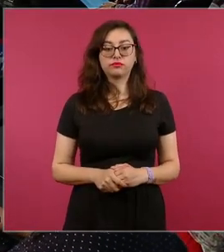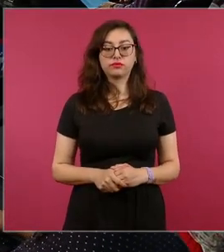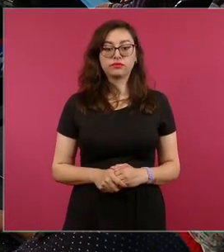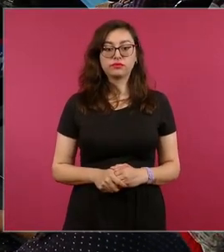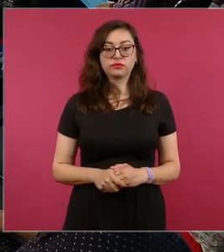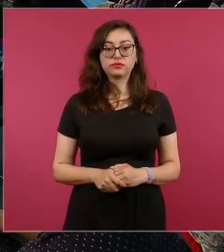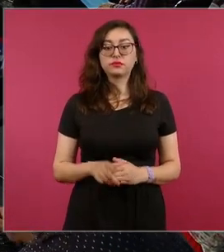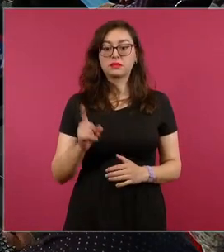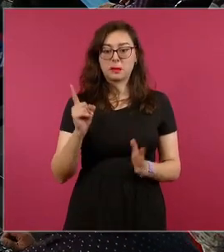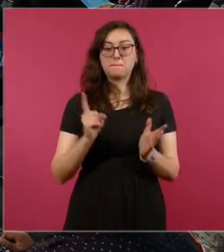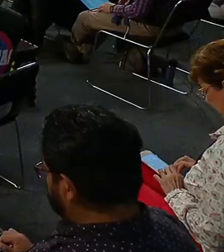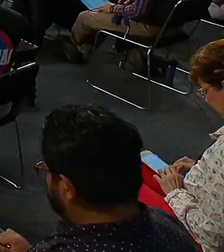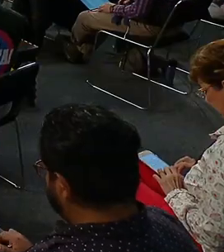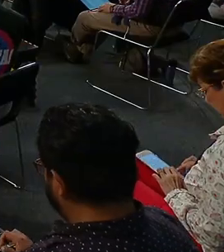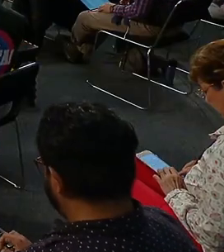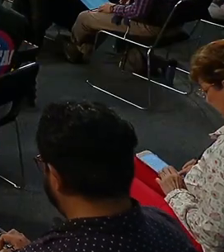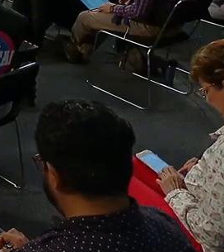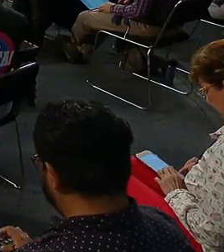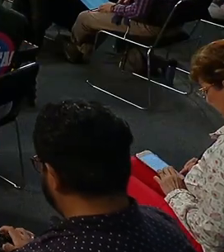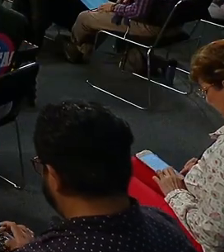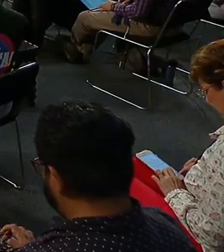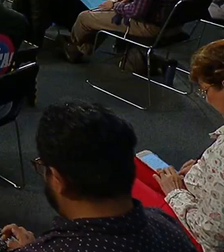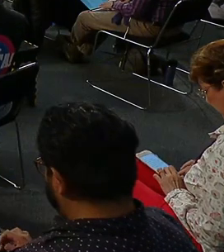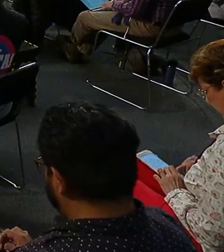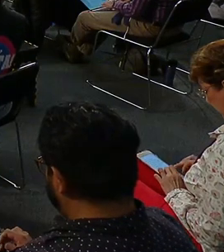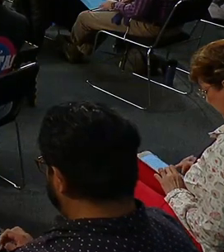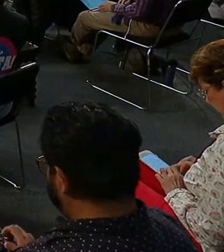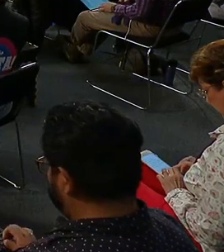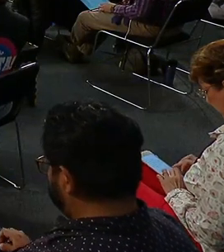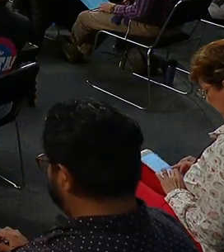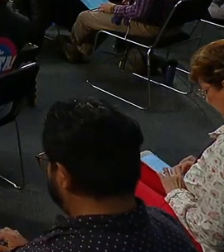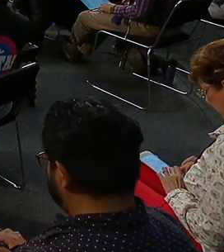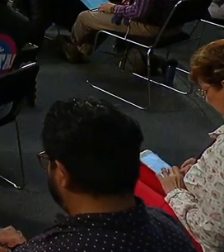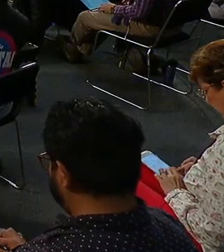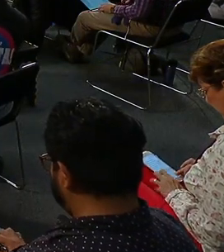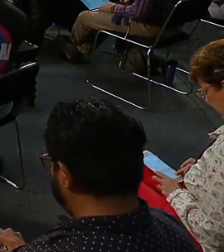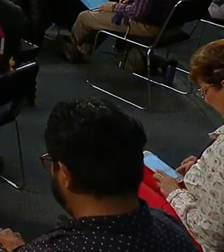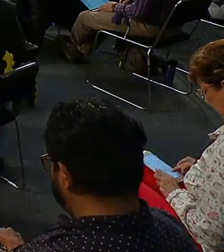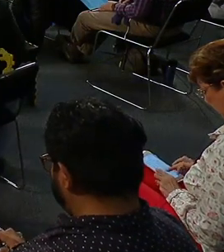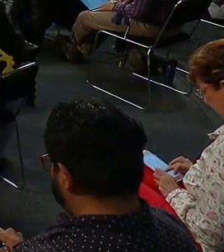un poco más de 1,000. Y últimamente